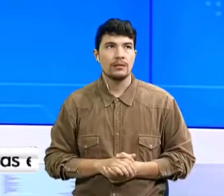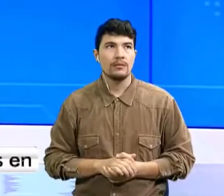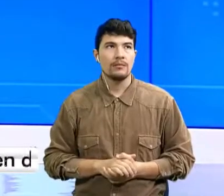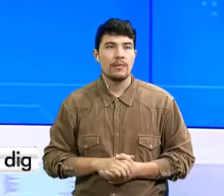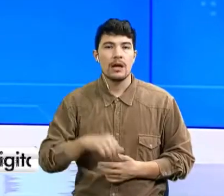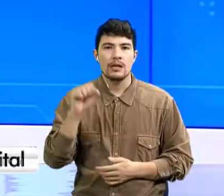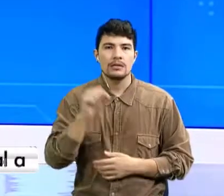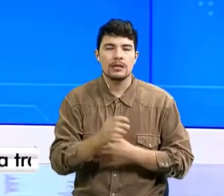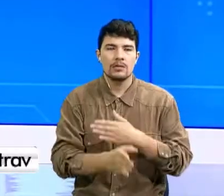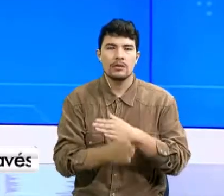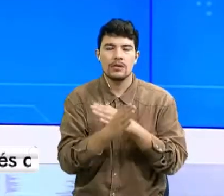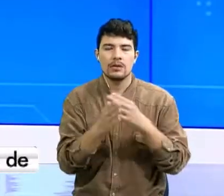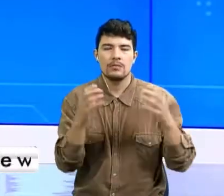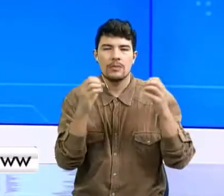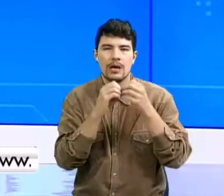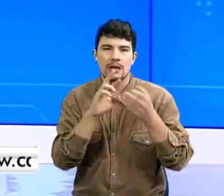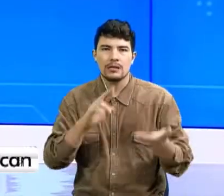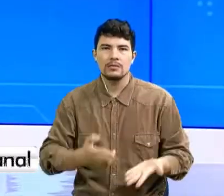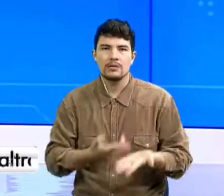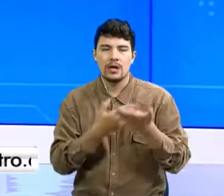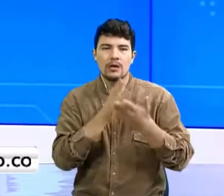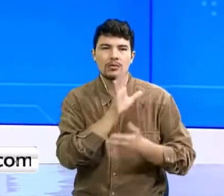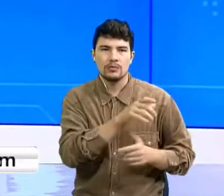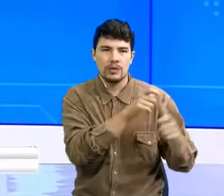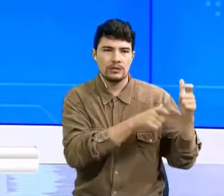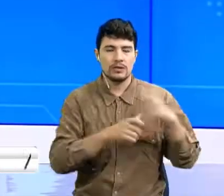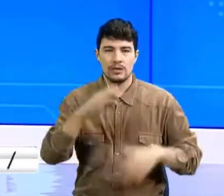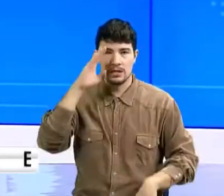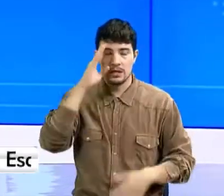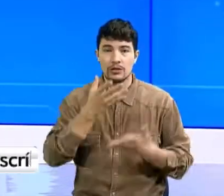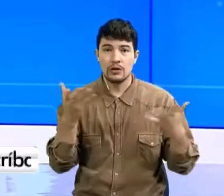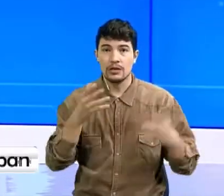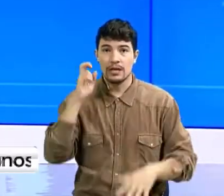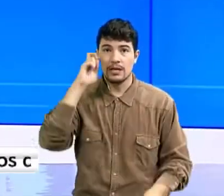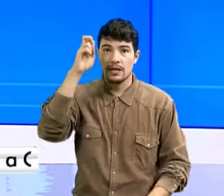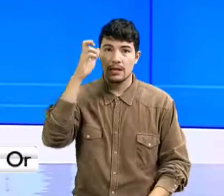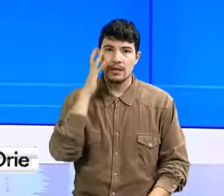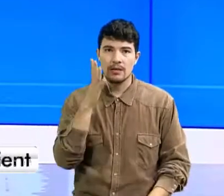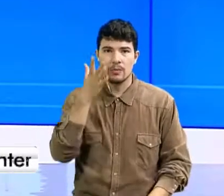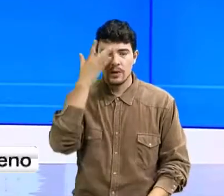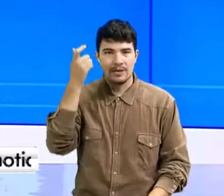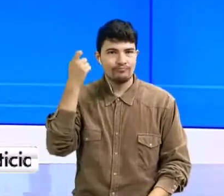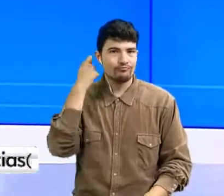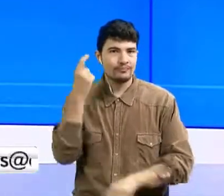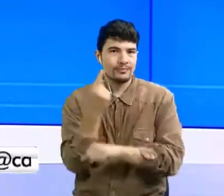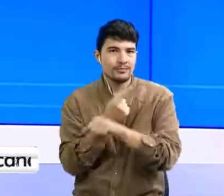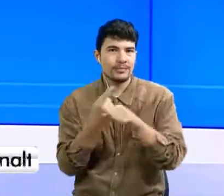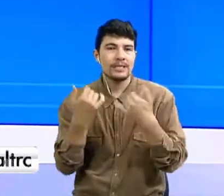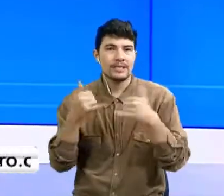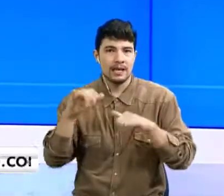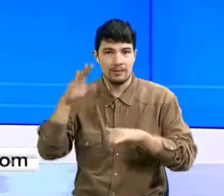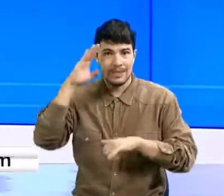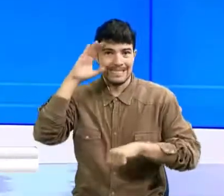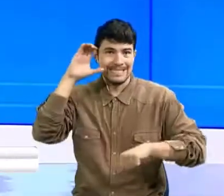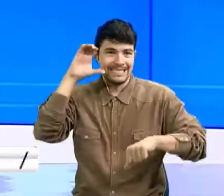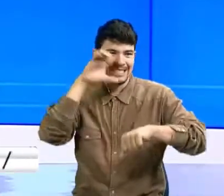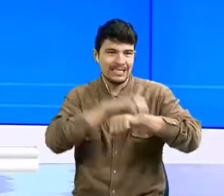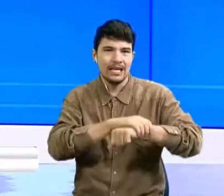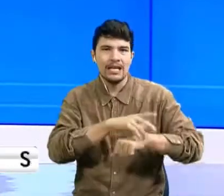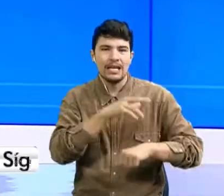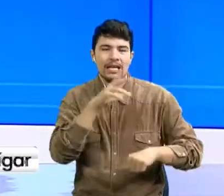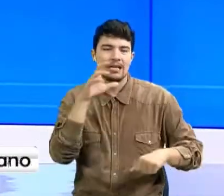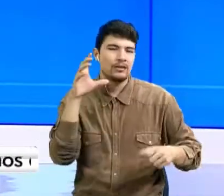y continuamos con más resultados por parte de las autoridades esta vez en norte de santander porque en las últimas horas lograron destruir dos